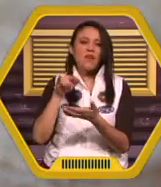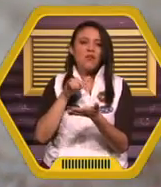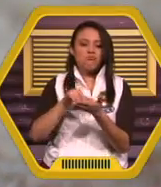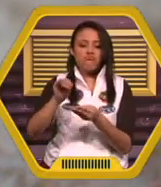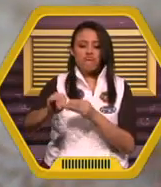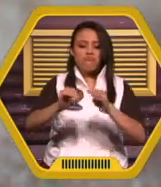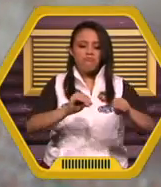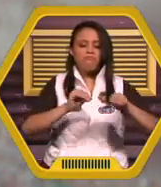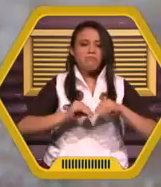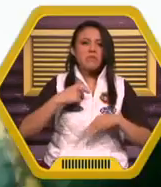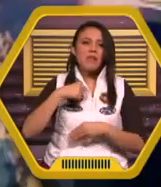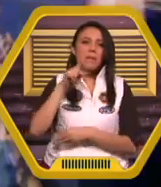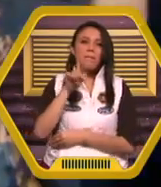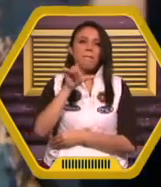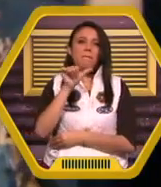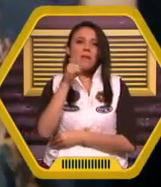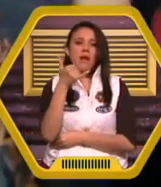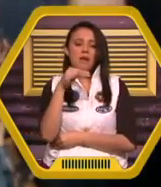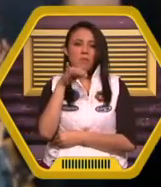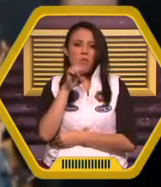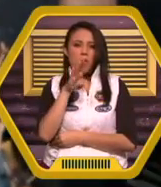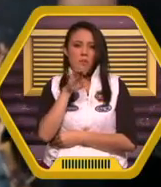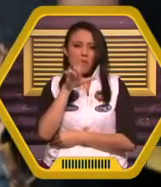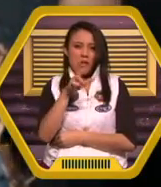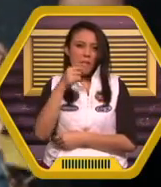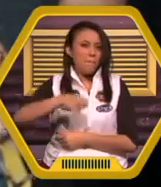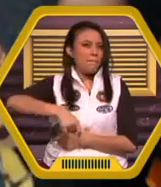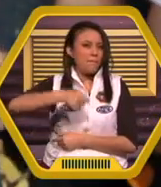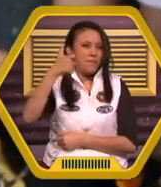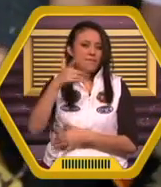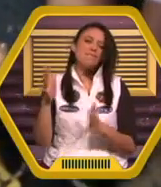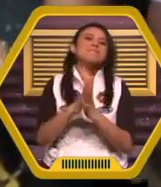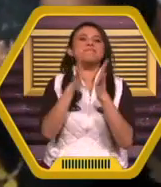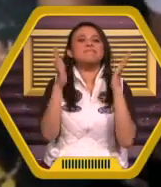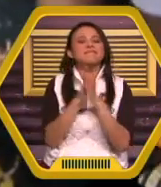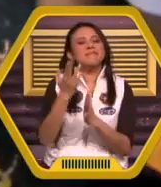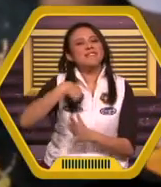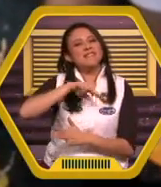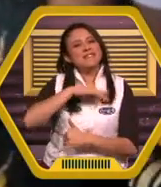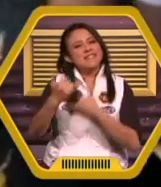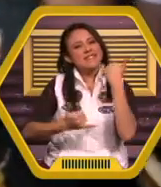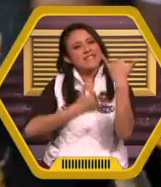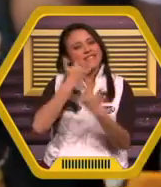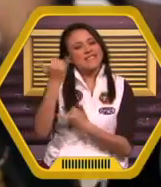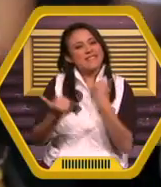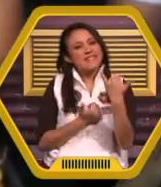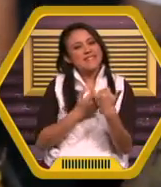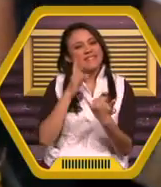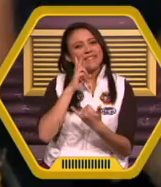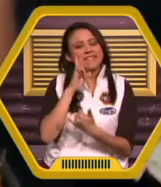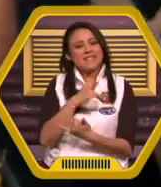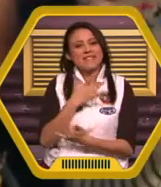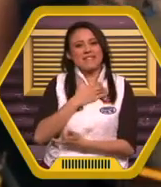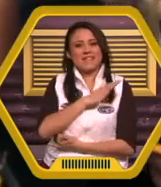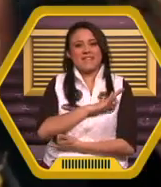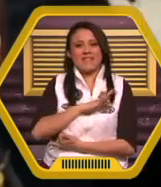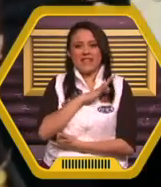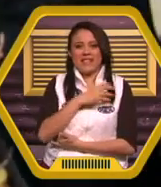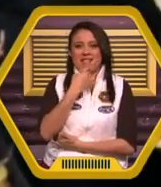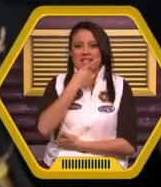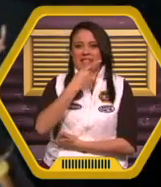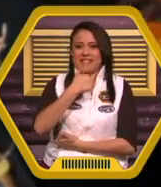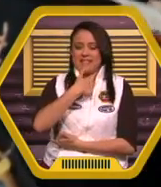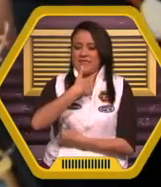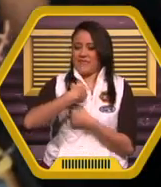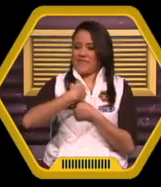de Playmobil. Es la primera vez que participamos en Juguetón. Fue una emoción al recibir